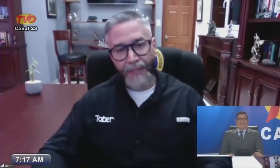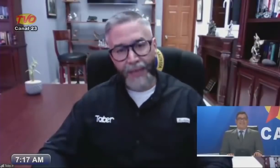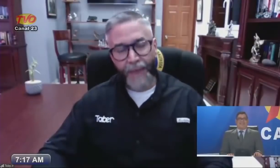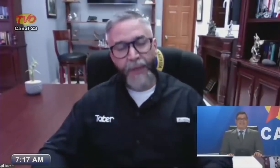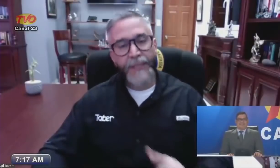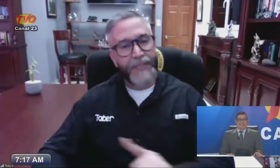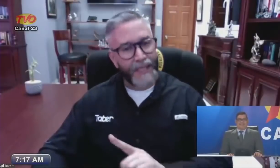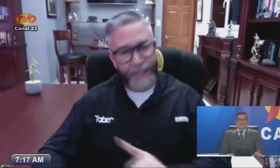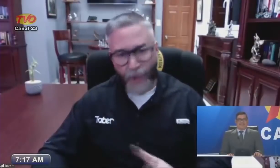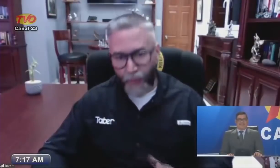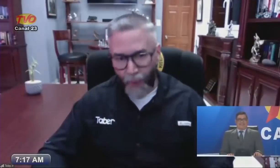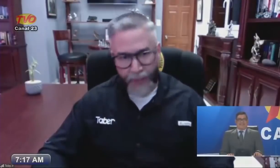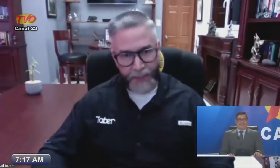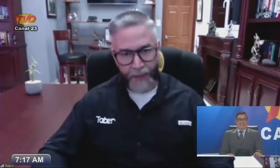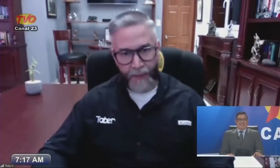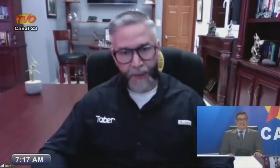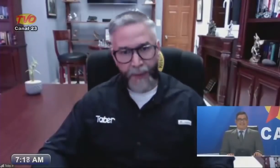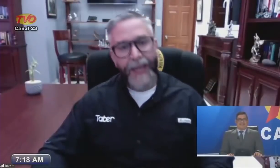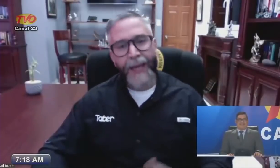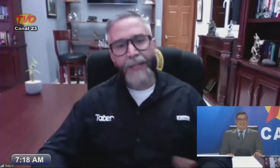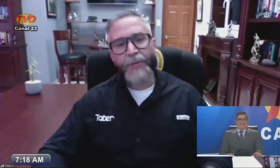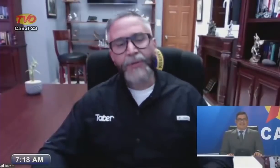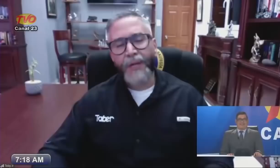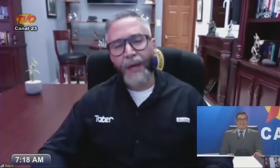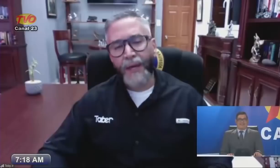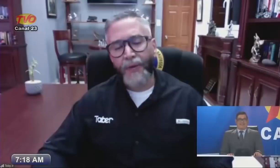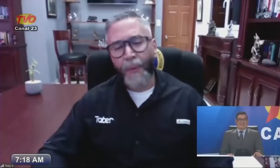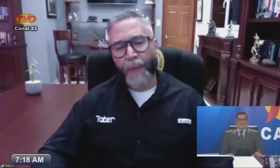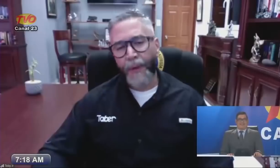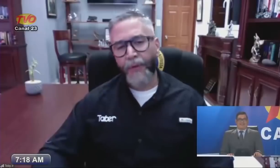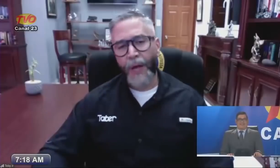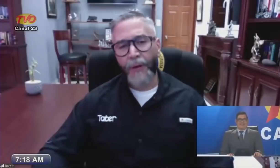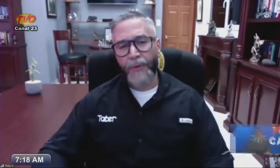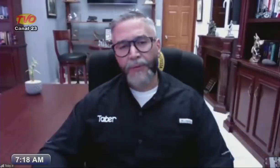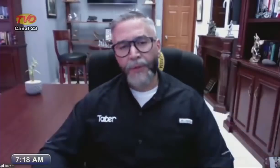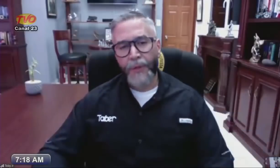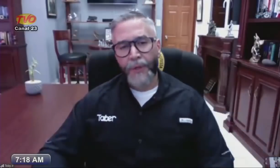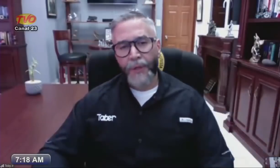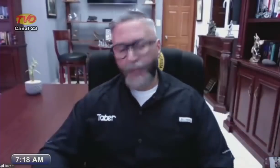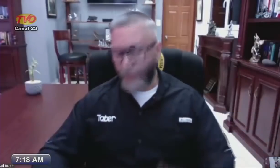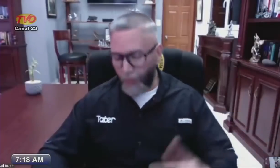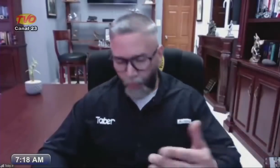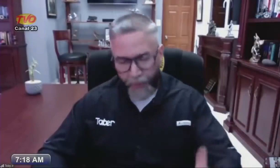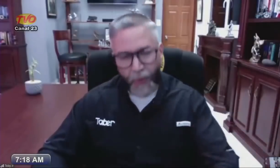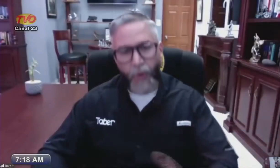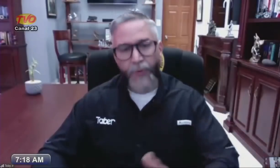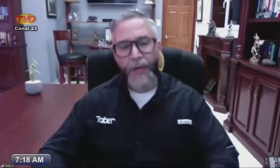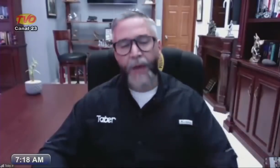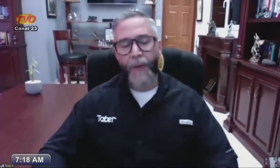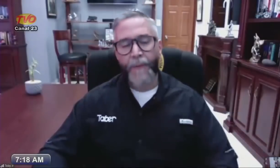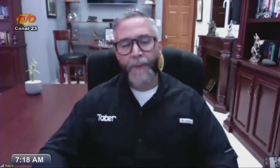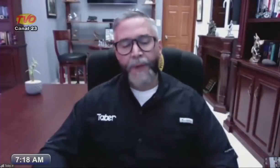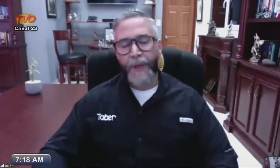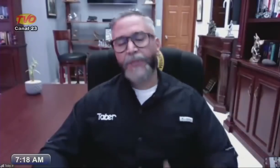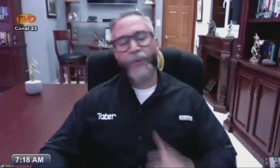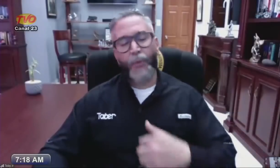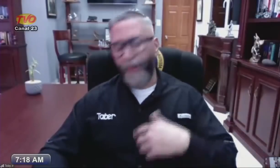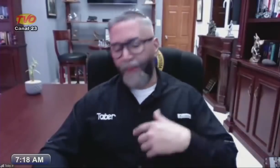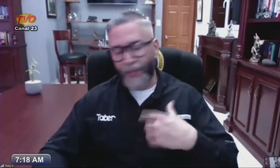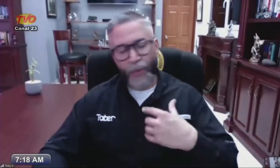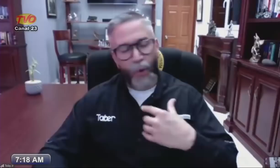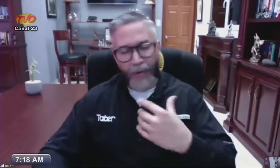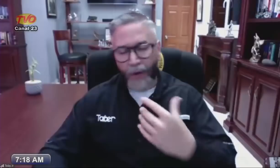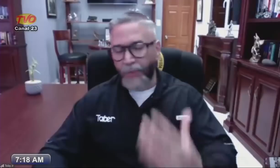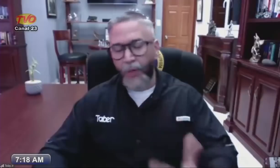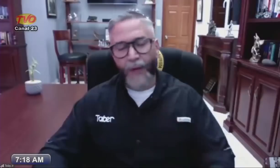felicidad si así no fuese qué razón tenía cristo para perdonarnos cristo pudo habernos condenado cristo pudo